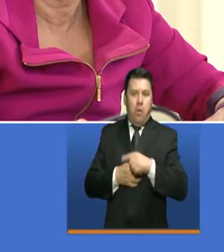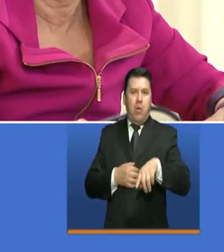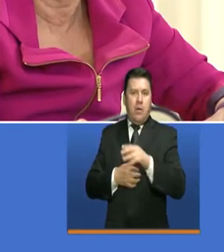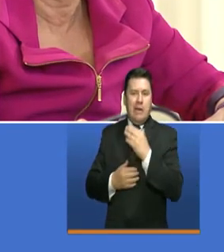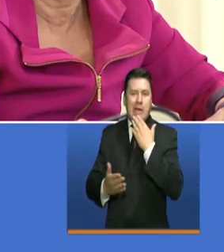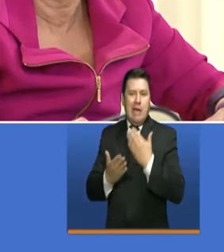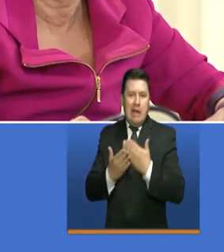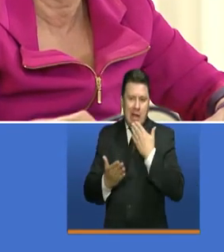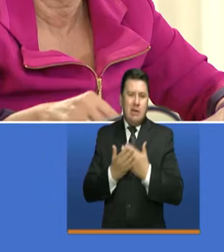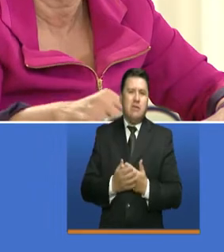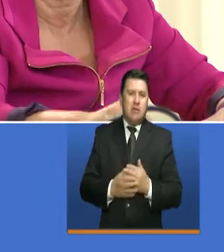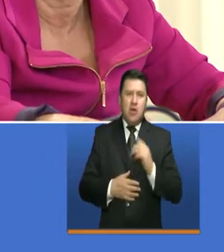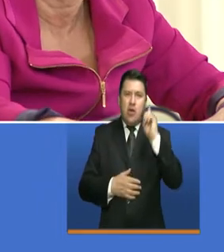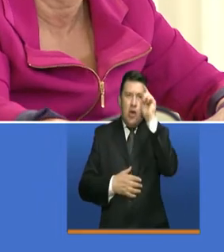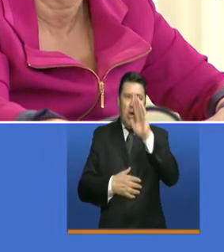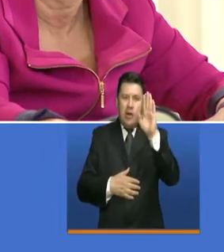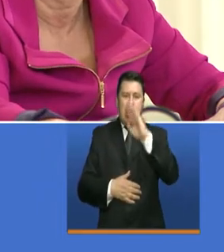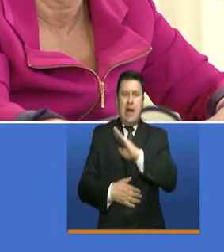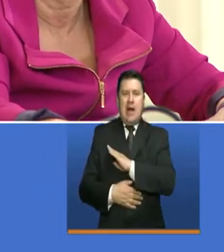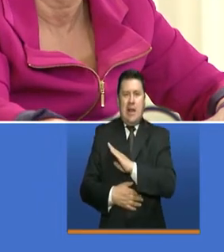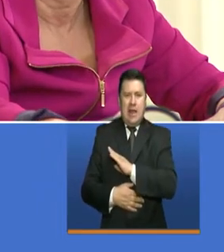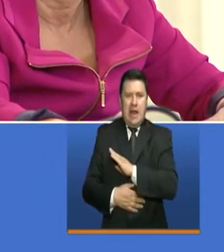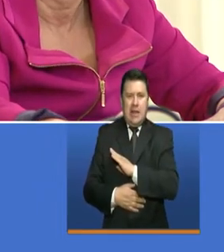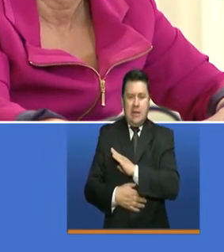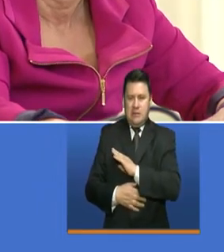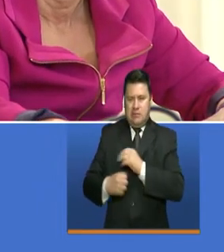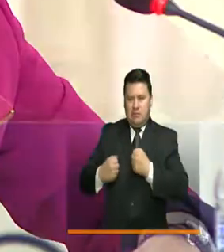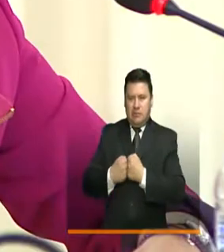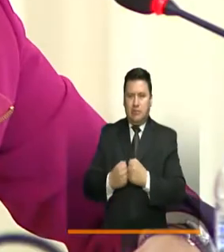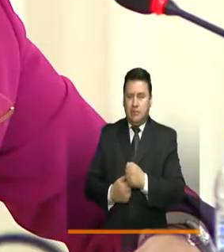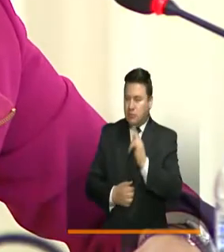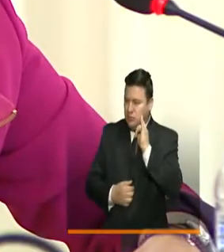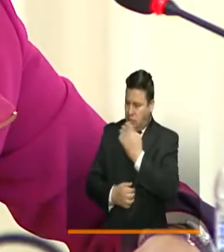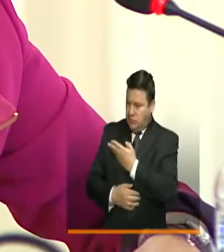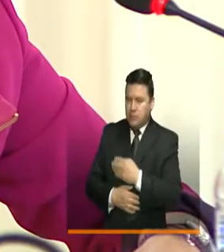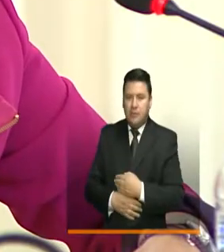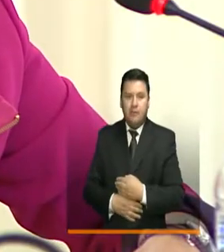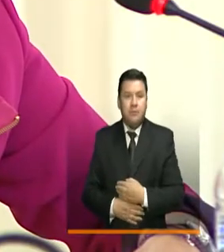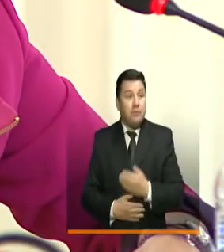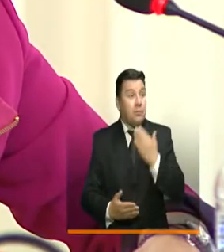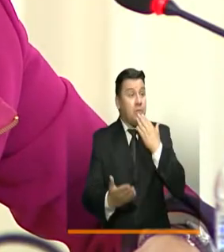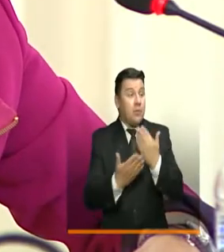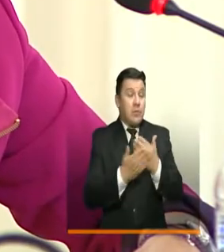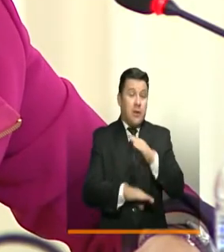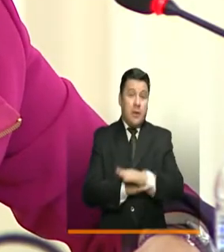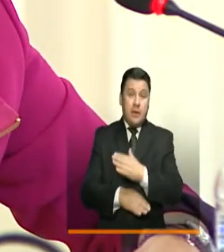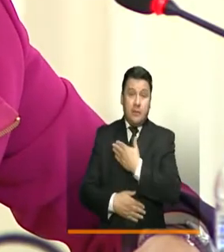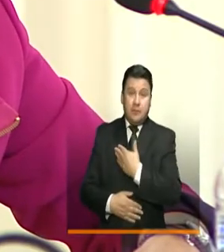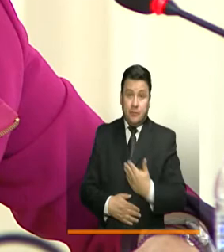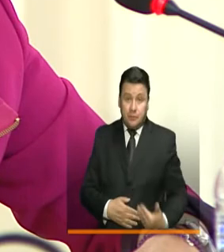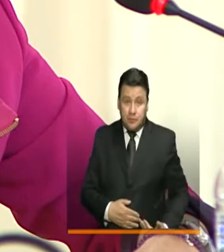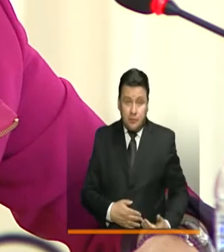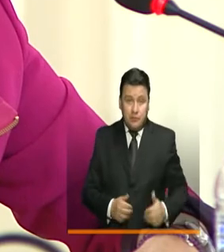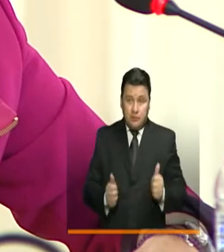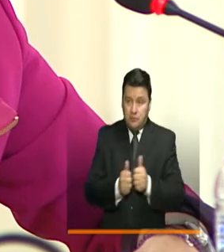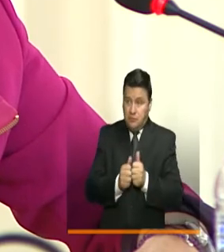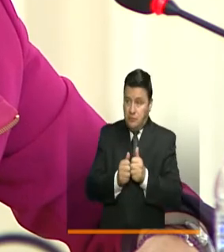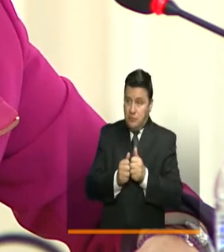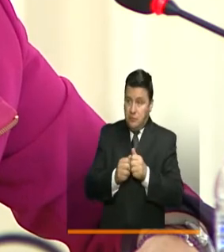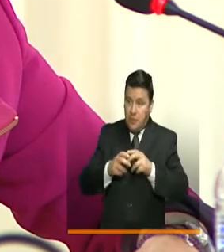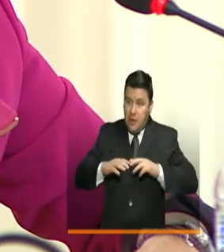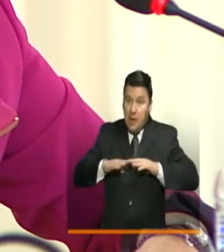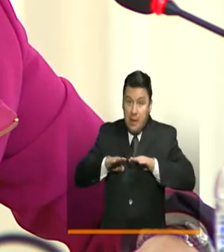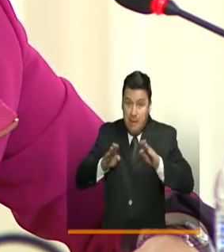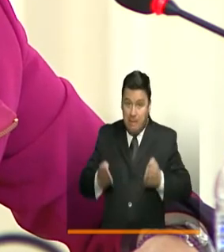para agradecerles a gobernadores y alcaldes que están trabajando con usted. La escuchamos. Bueno, muy buenas tardes, señor presidente, compañeros de la mesa,